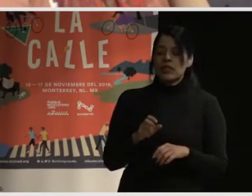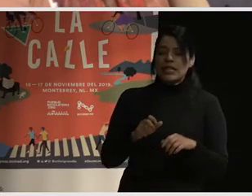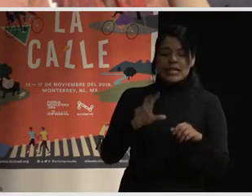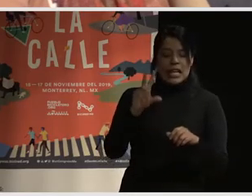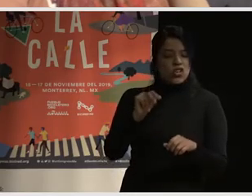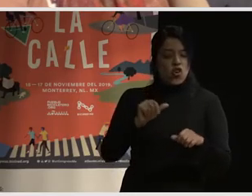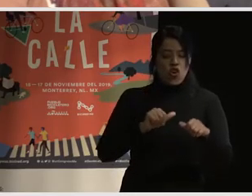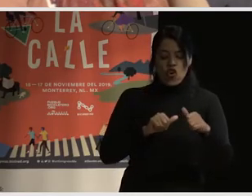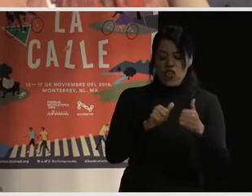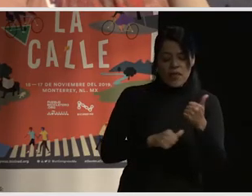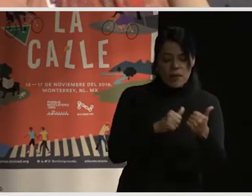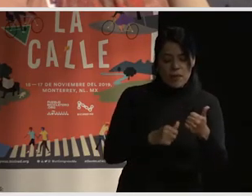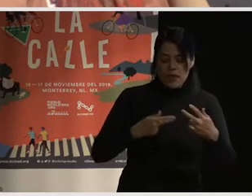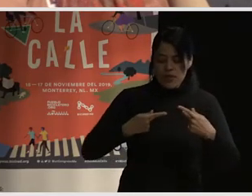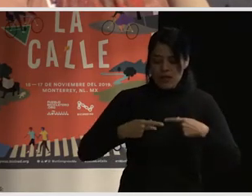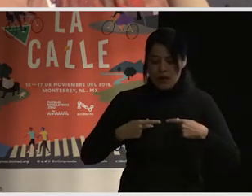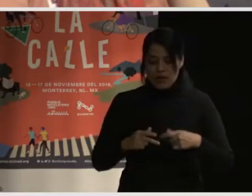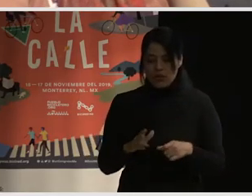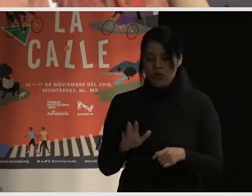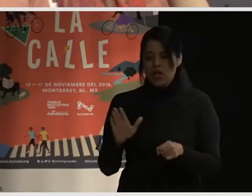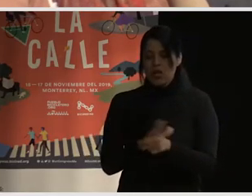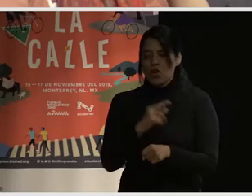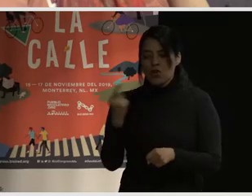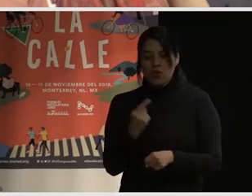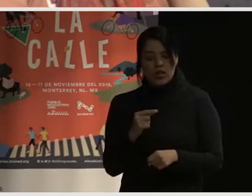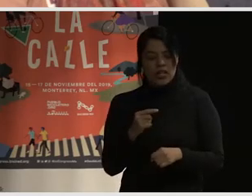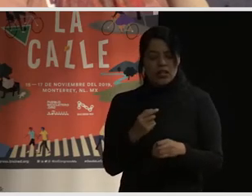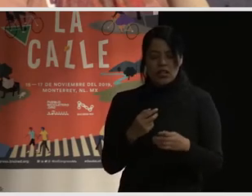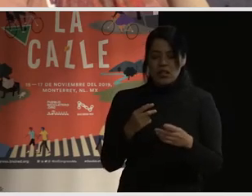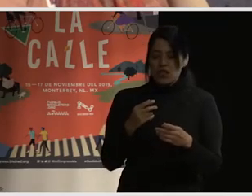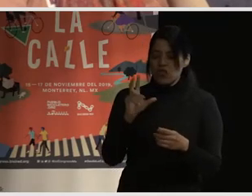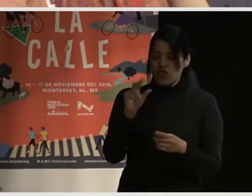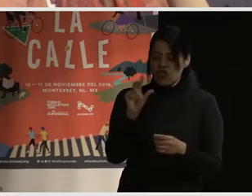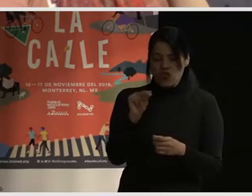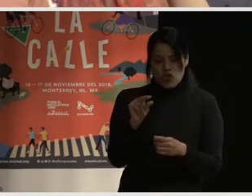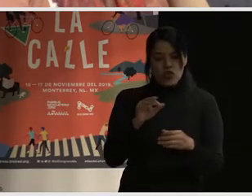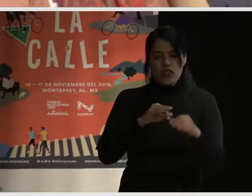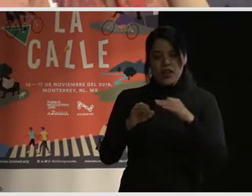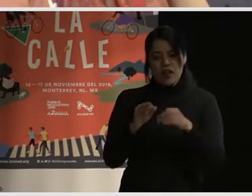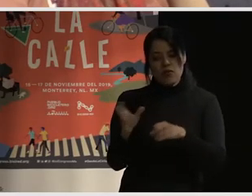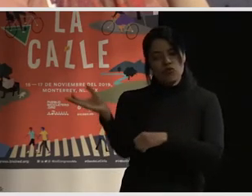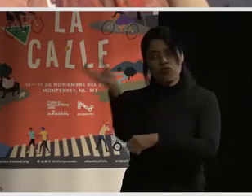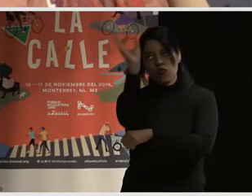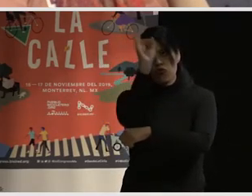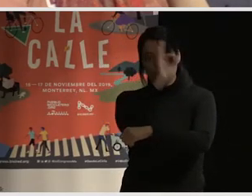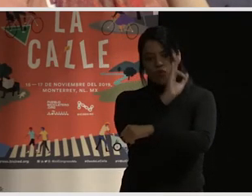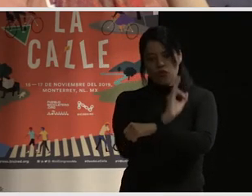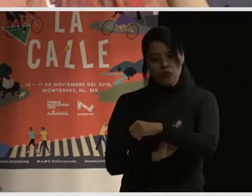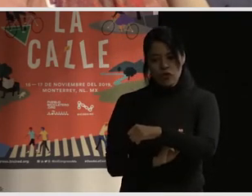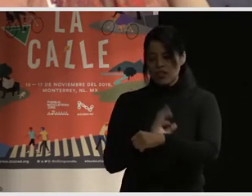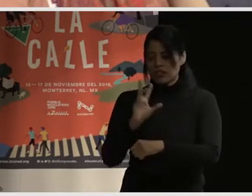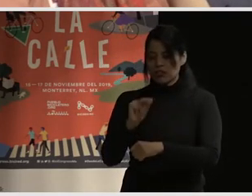porque no todos trabajamos 24 horas 7 días a la semana en cuanto a los incentivos